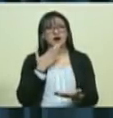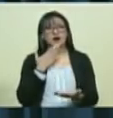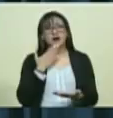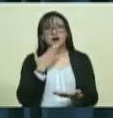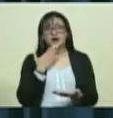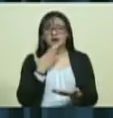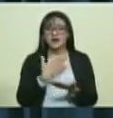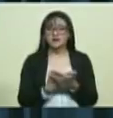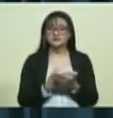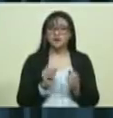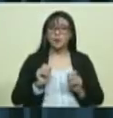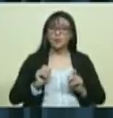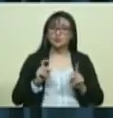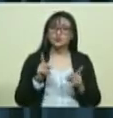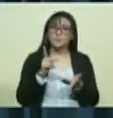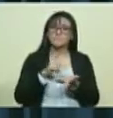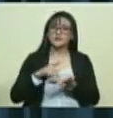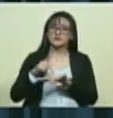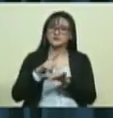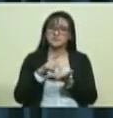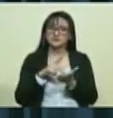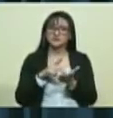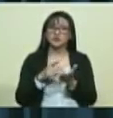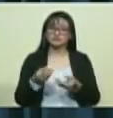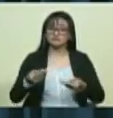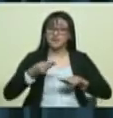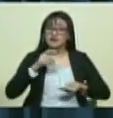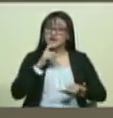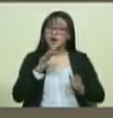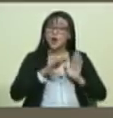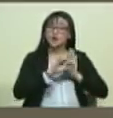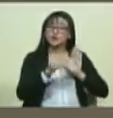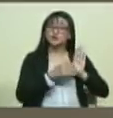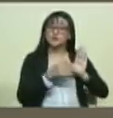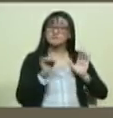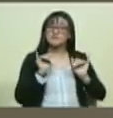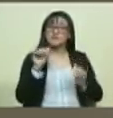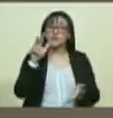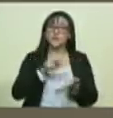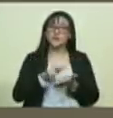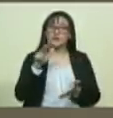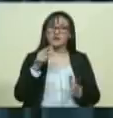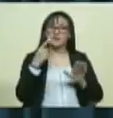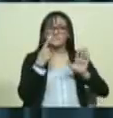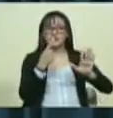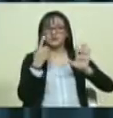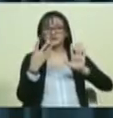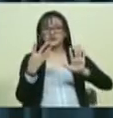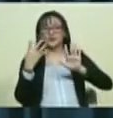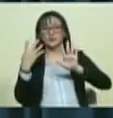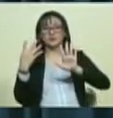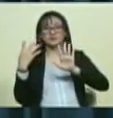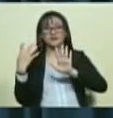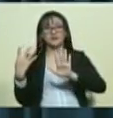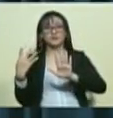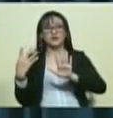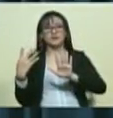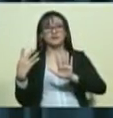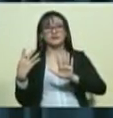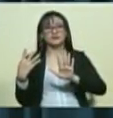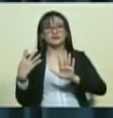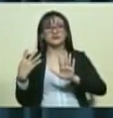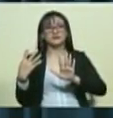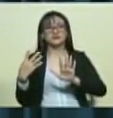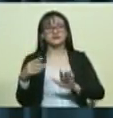participación que brinda esta constitución nuestra constitución aprobada en 1999 tiene una profunda vocación